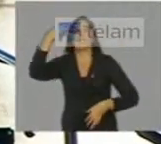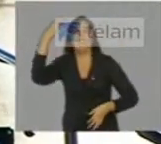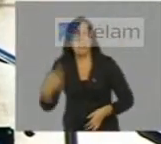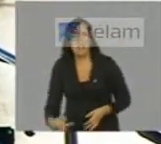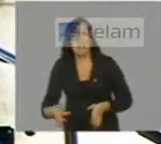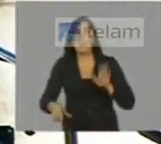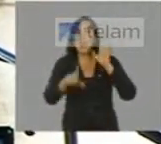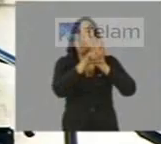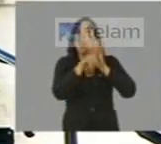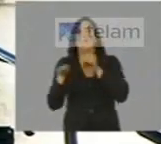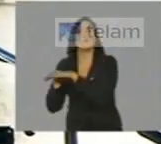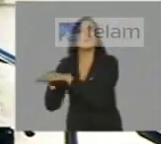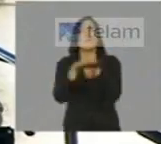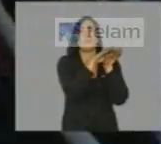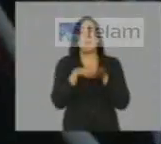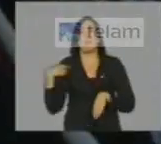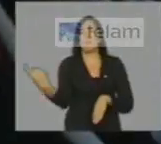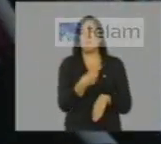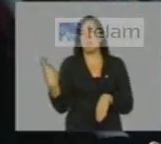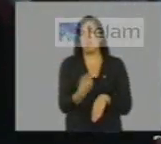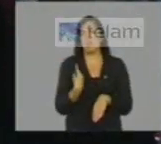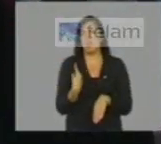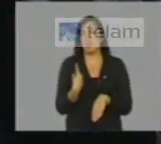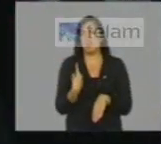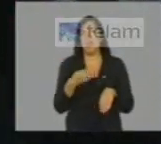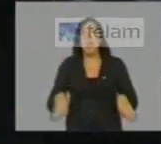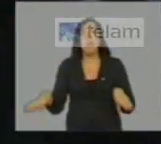la ley es pareja para todos,